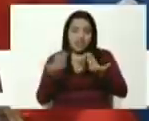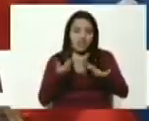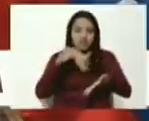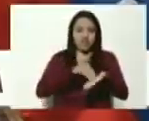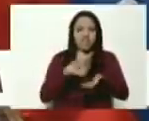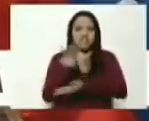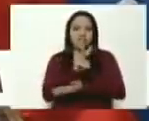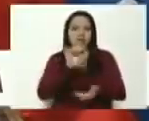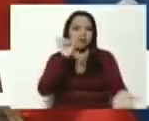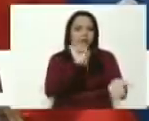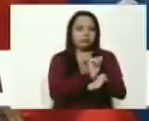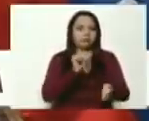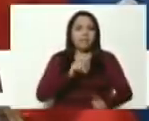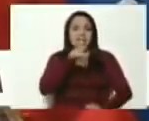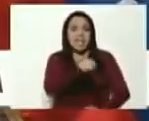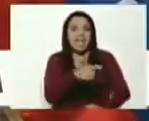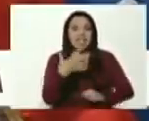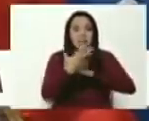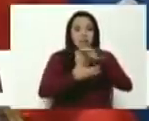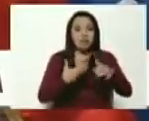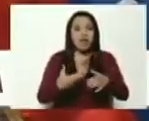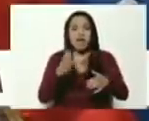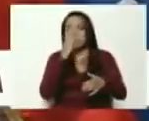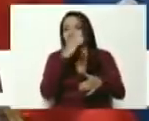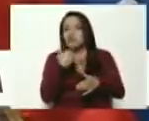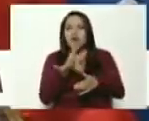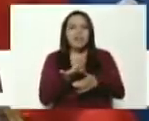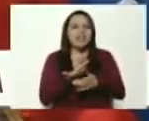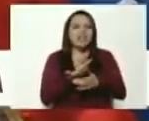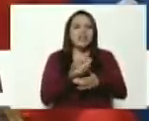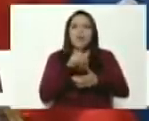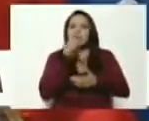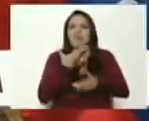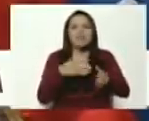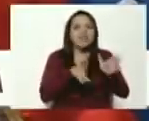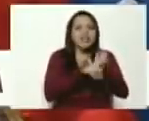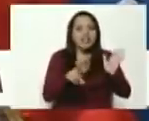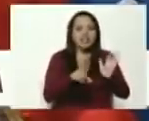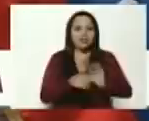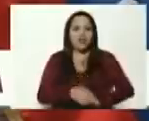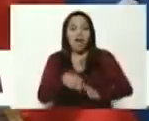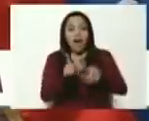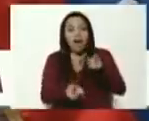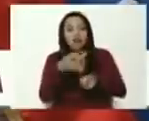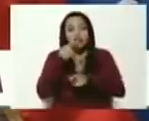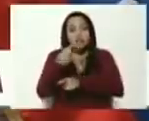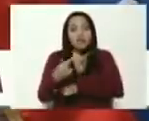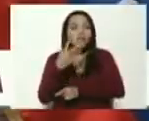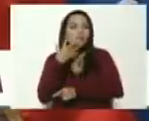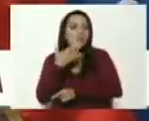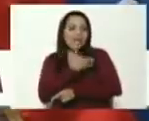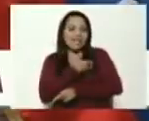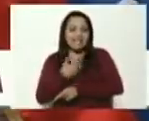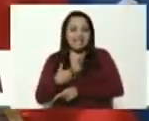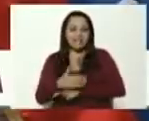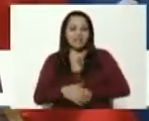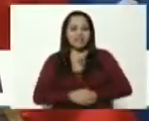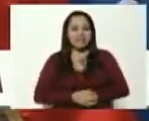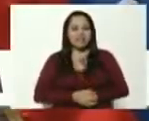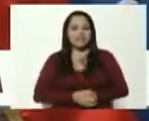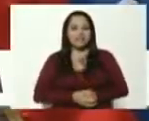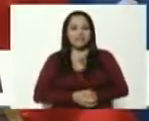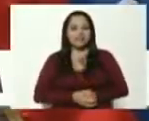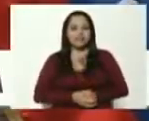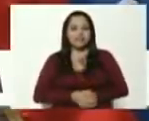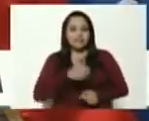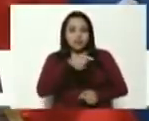de delitos no tiene beneficio. Hay gente que tras bastidores pretende con este tipo